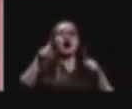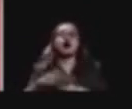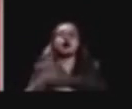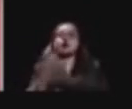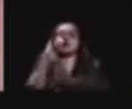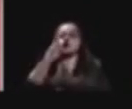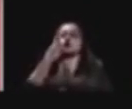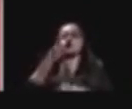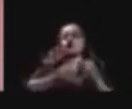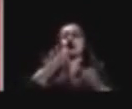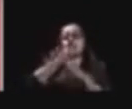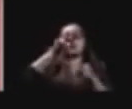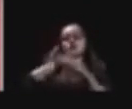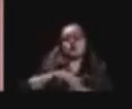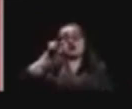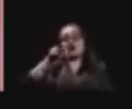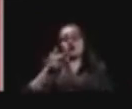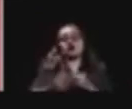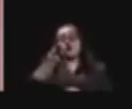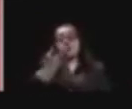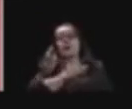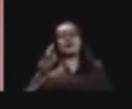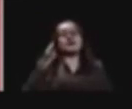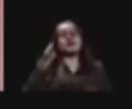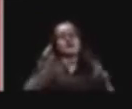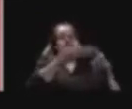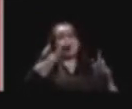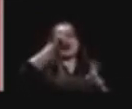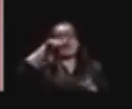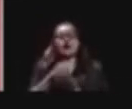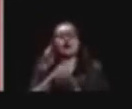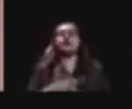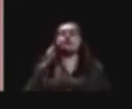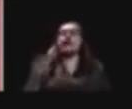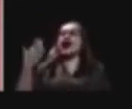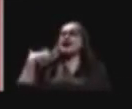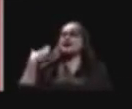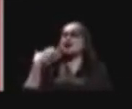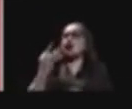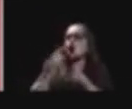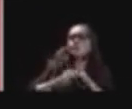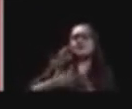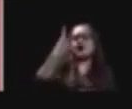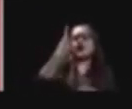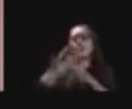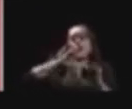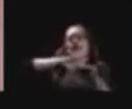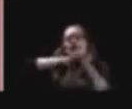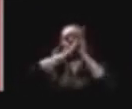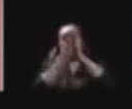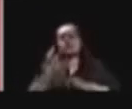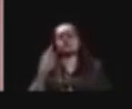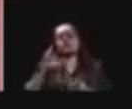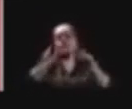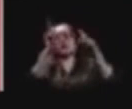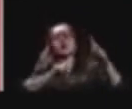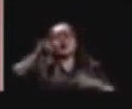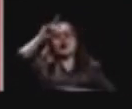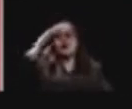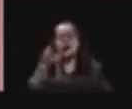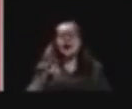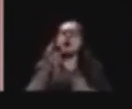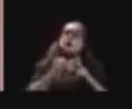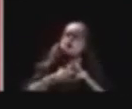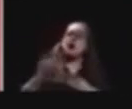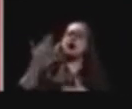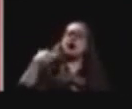2018. Y vivimos con alegría hace unos días el inicio de la cuarta transformación de la República.